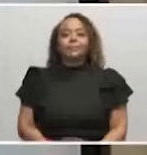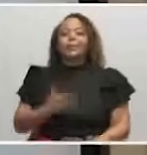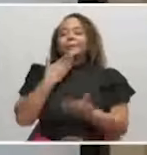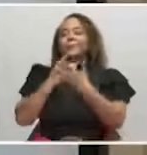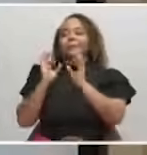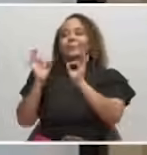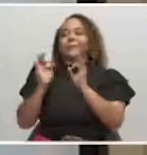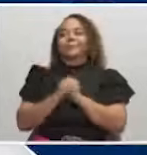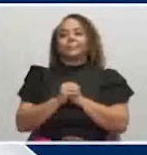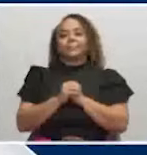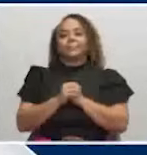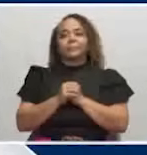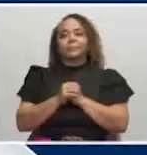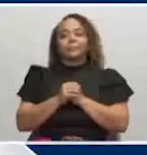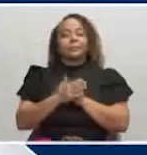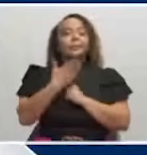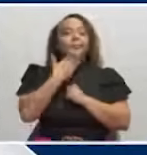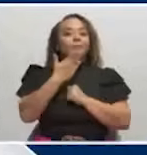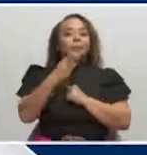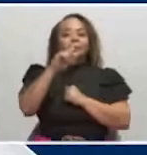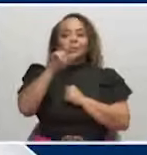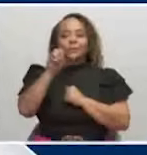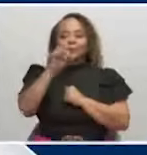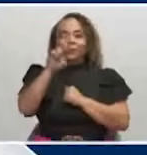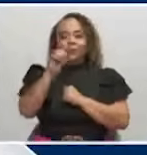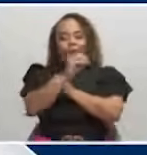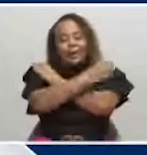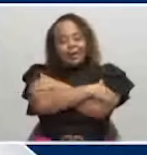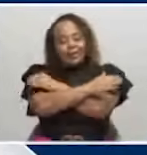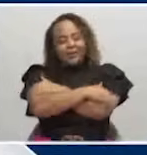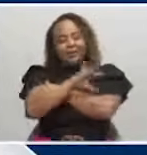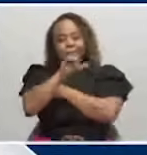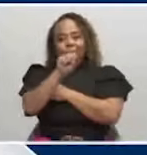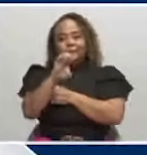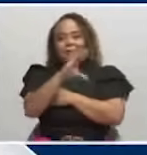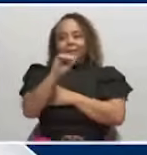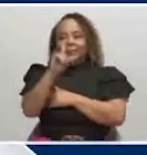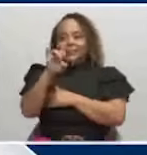bien. Gracias, Zorro. Un abrazo y gracias a José y a Diego.